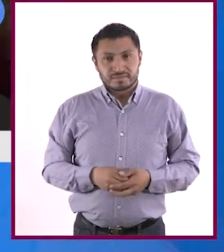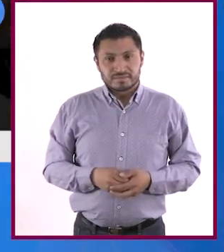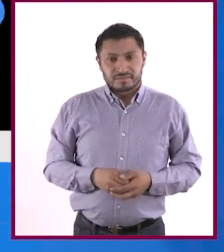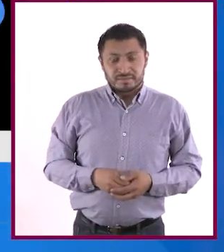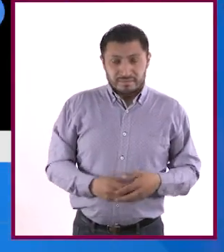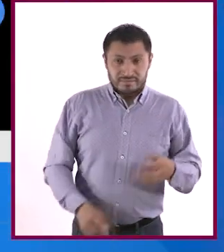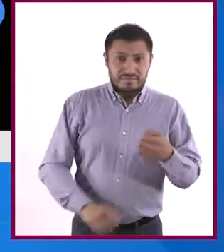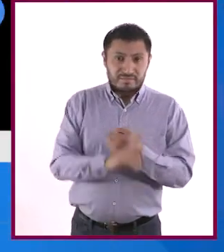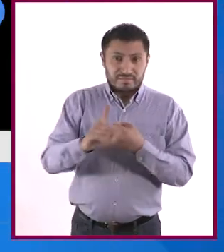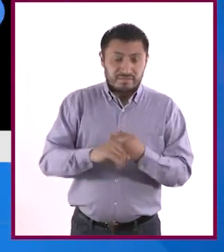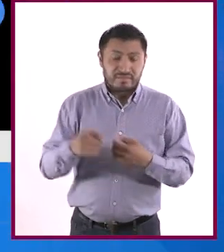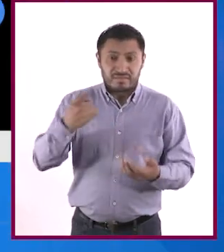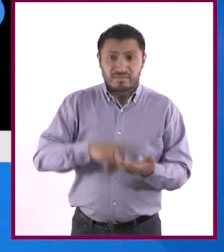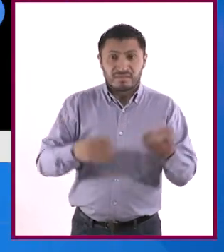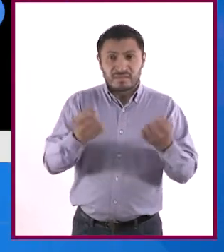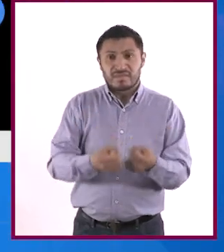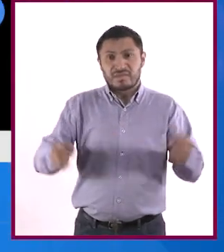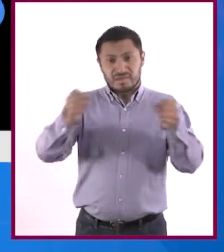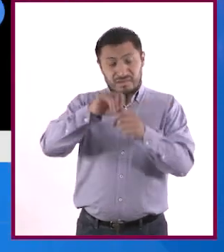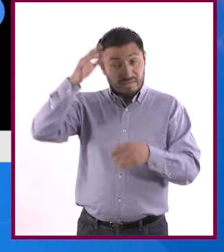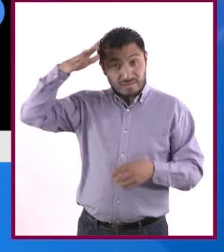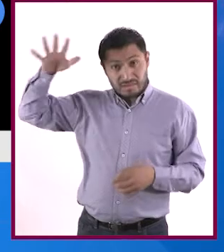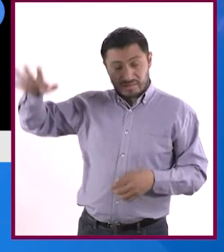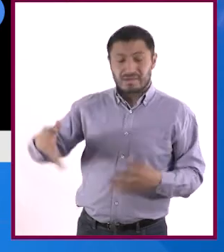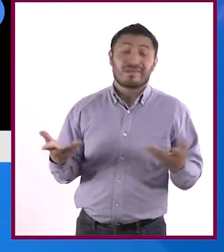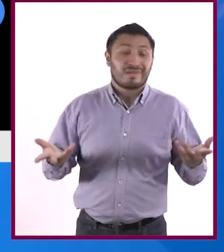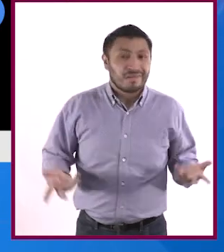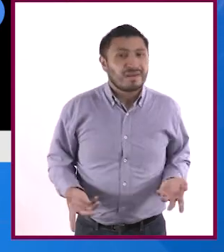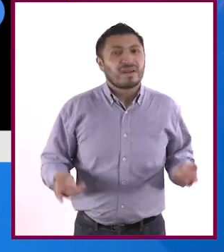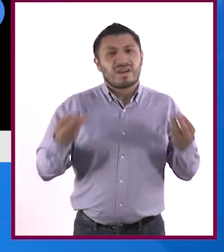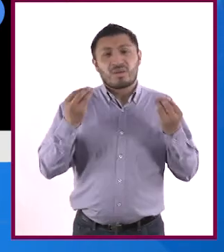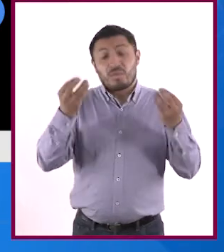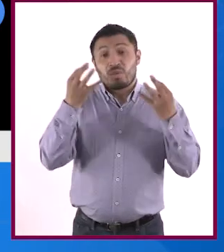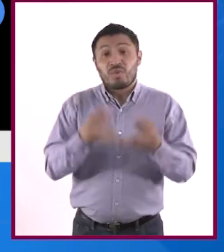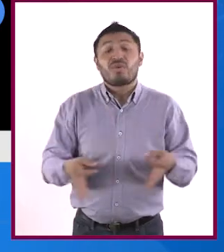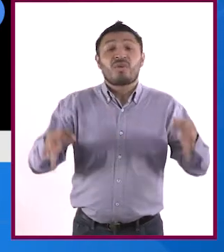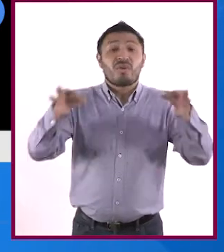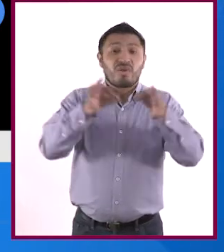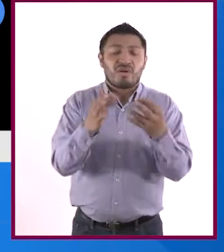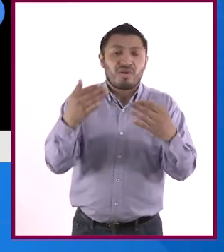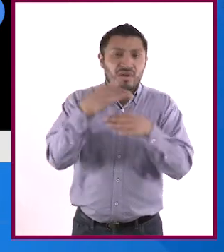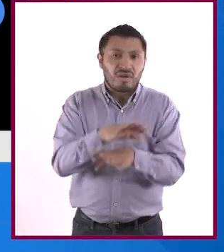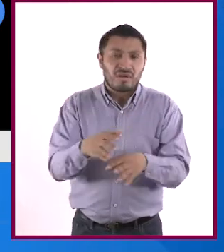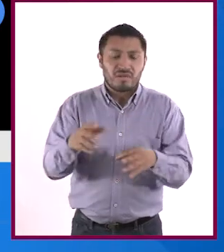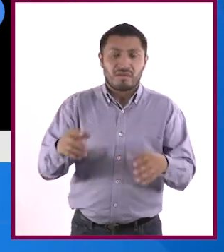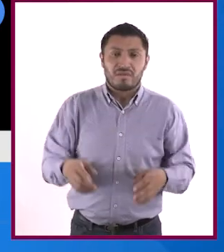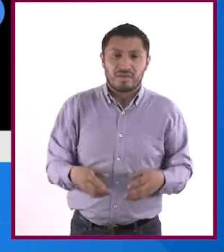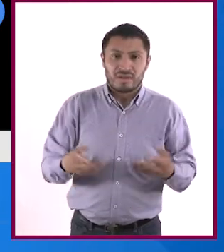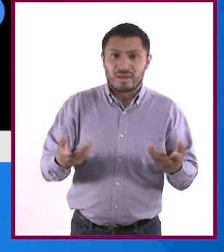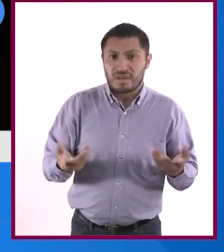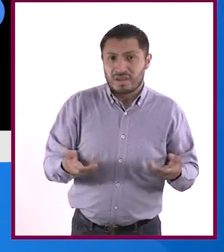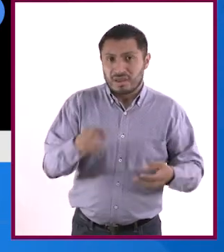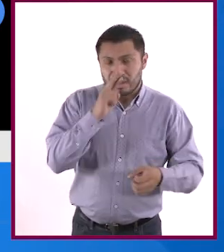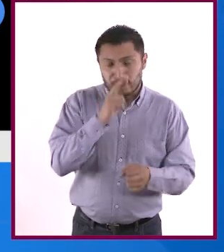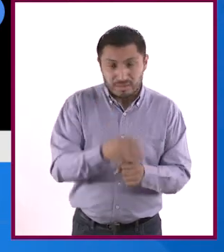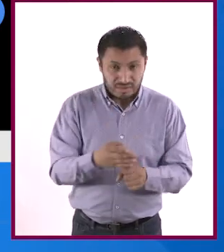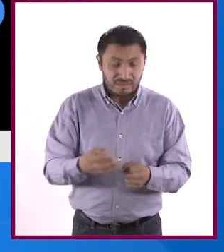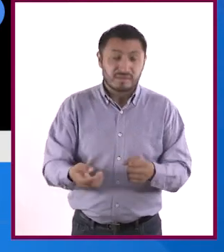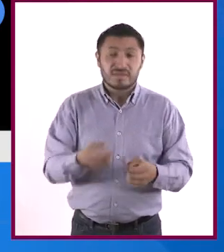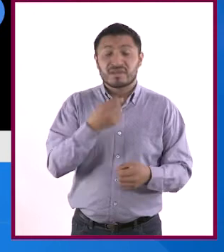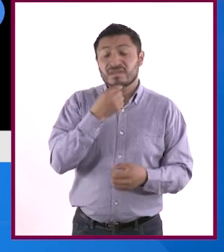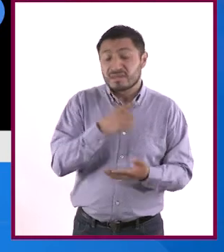de una sociedad adultocentrista son muy importantes en cuanto a la titularidad de los derechos de niñas, niños y